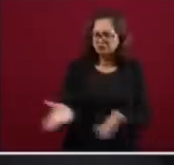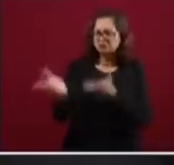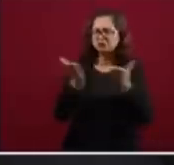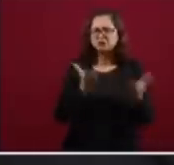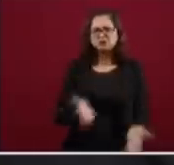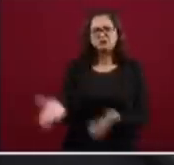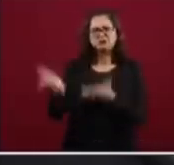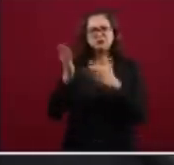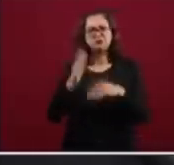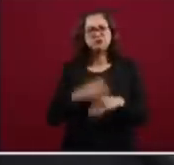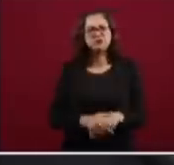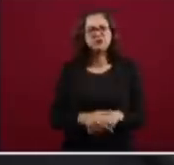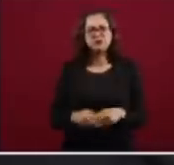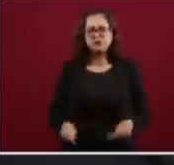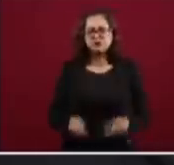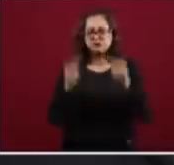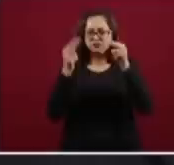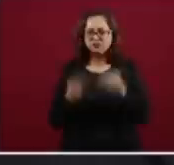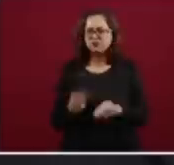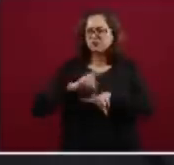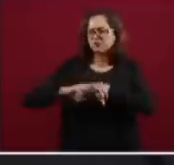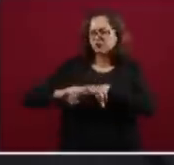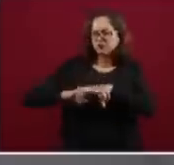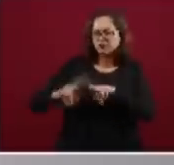los negocios con los ferrocarriles